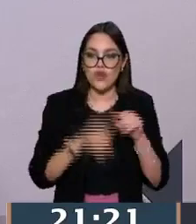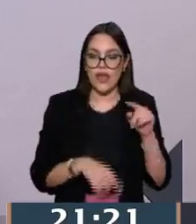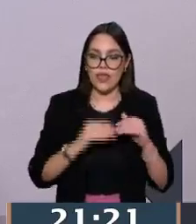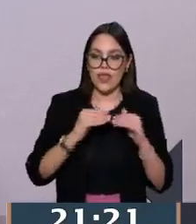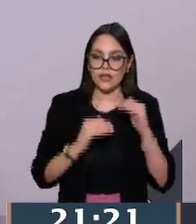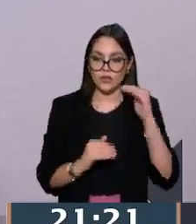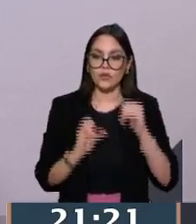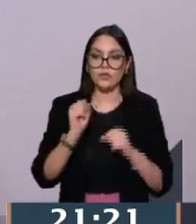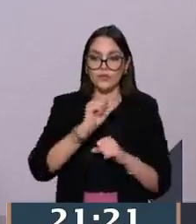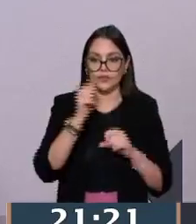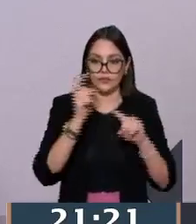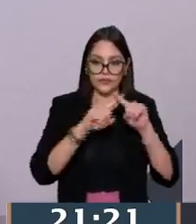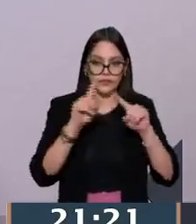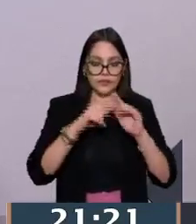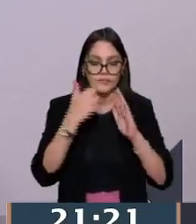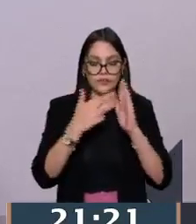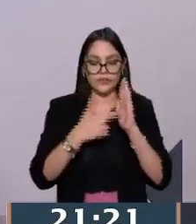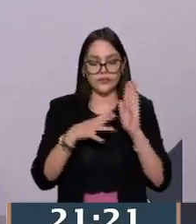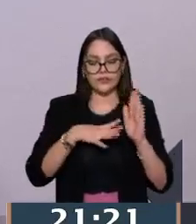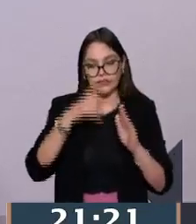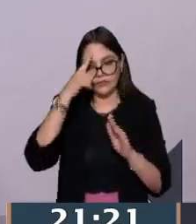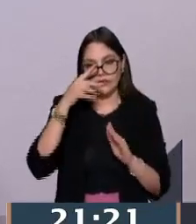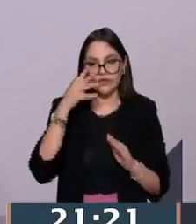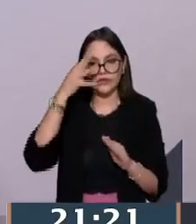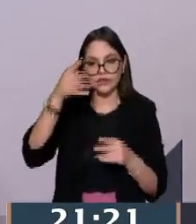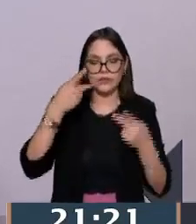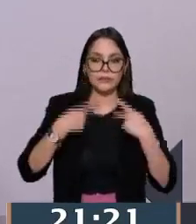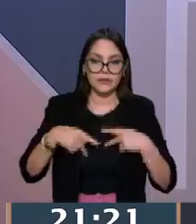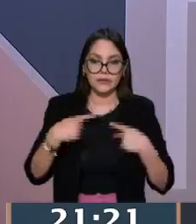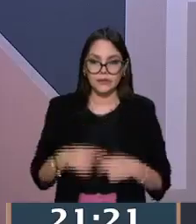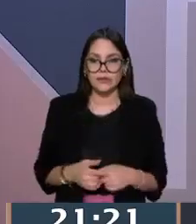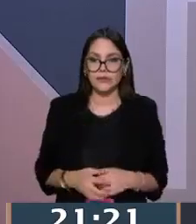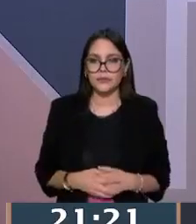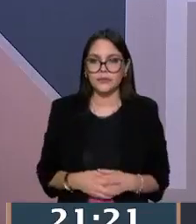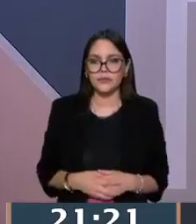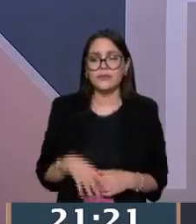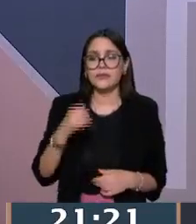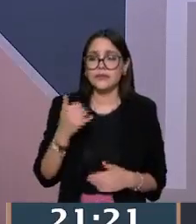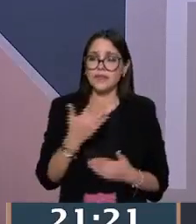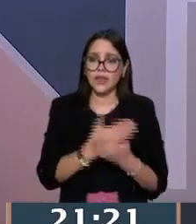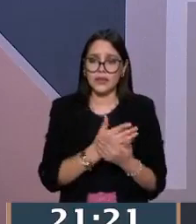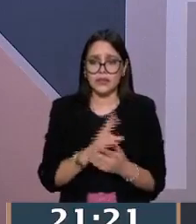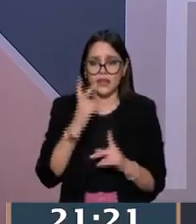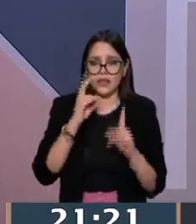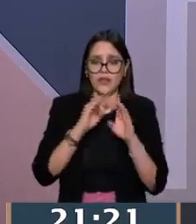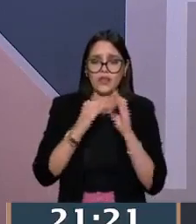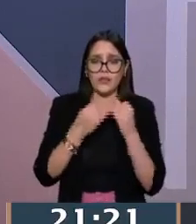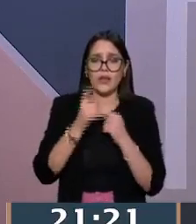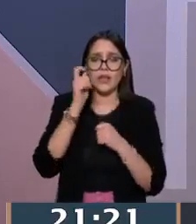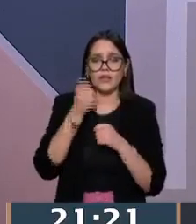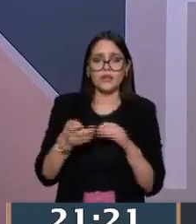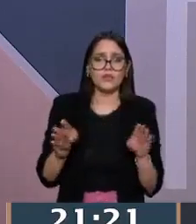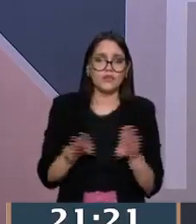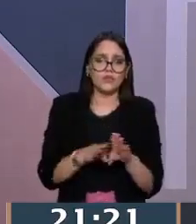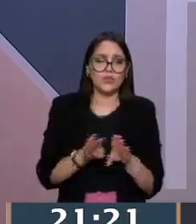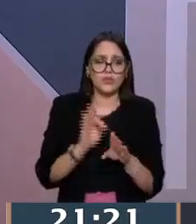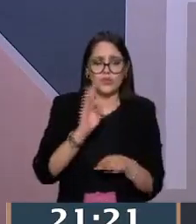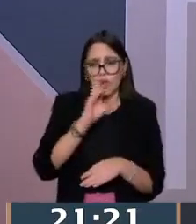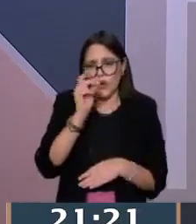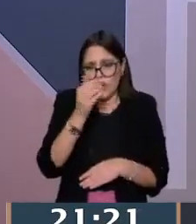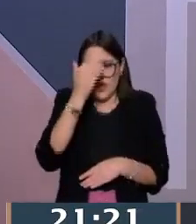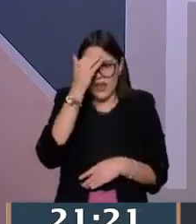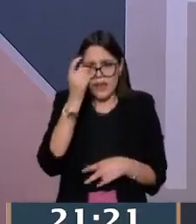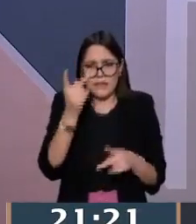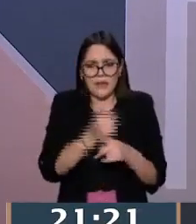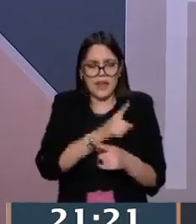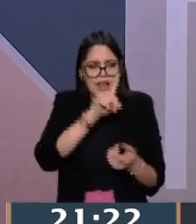las reglas que condicionan el futuro de las personas, ¿no? No, y además, ¿sabes qué? Es una manera de desconocer toda